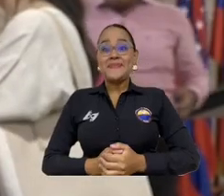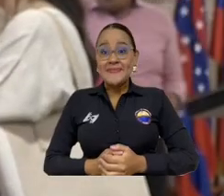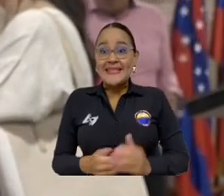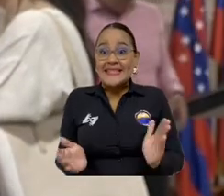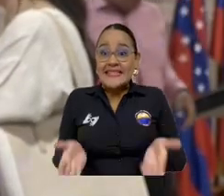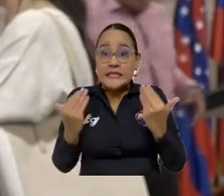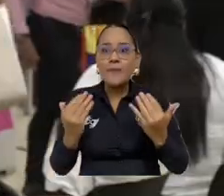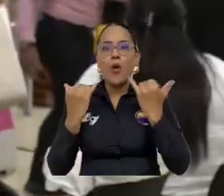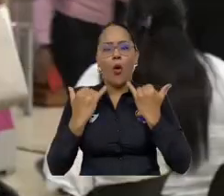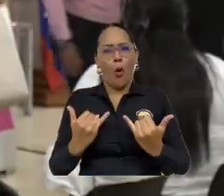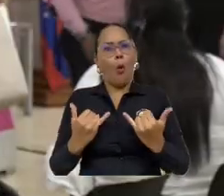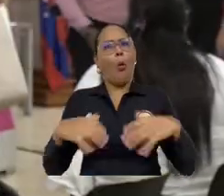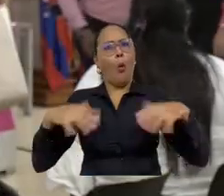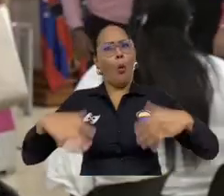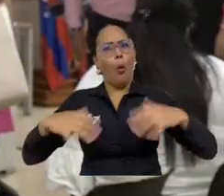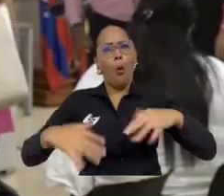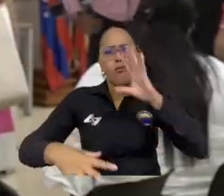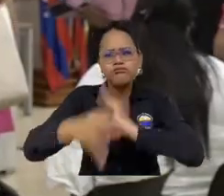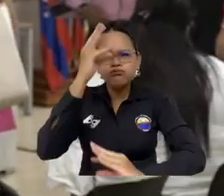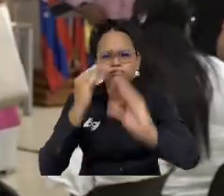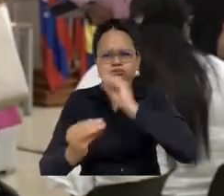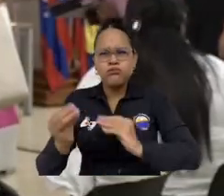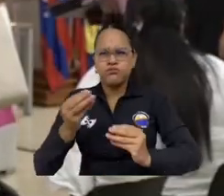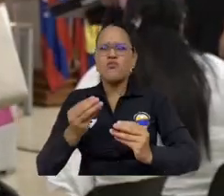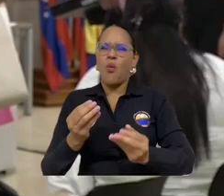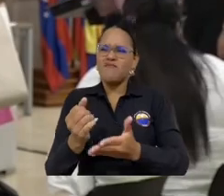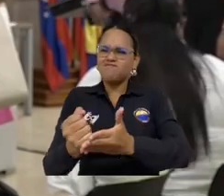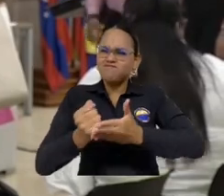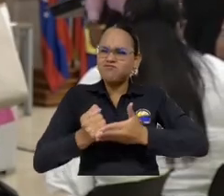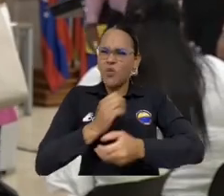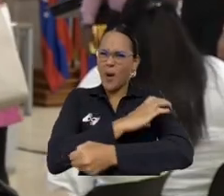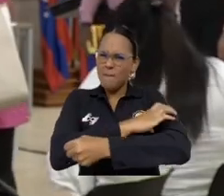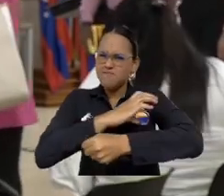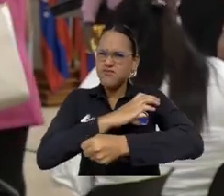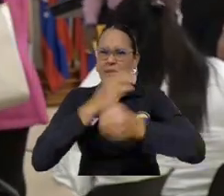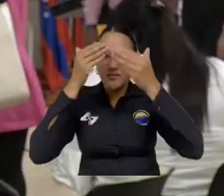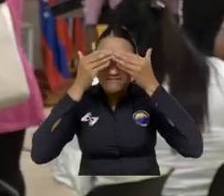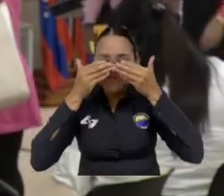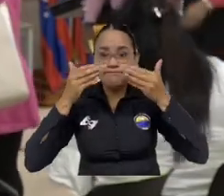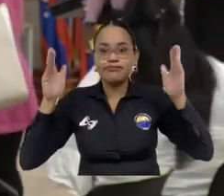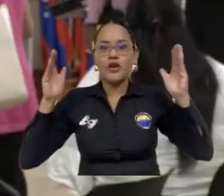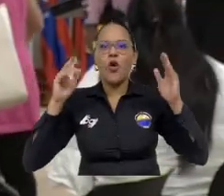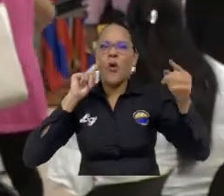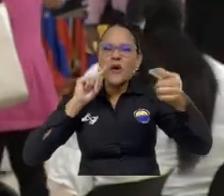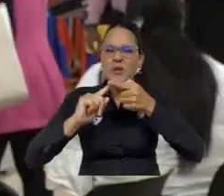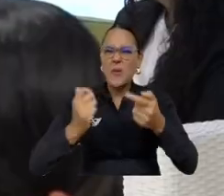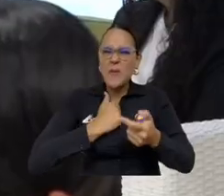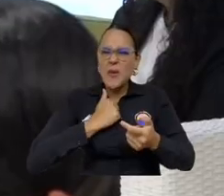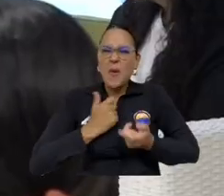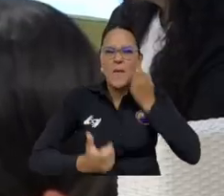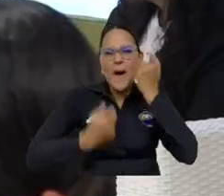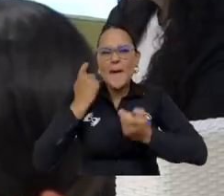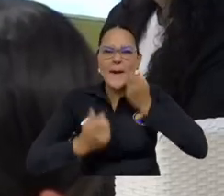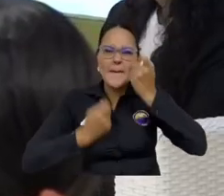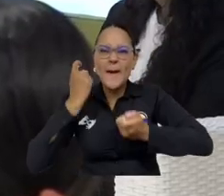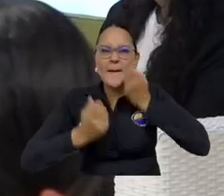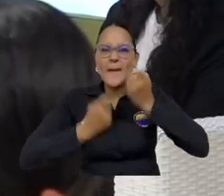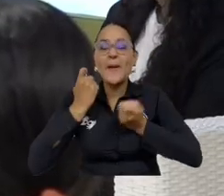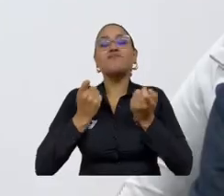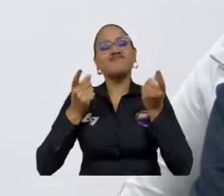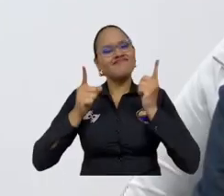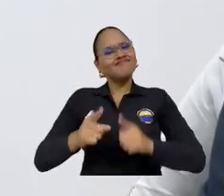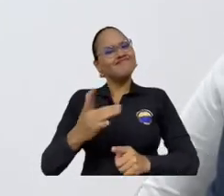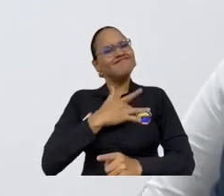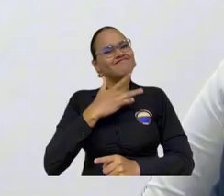Muy productivo para nosotras las mujeres, ya que nos empoderó, nos abrió más la mentalidad hacia el emprendimiento y